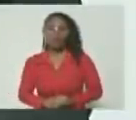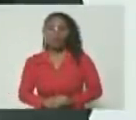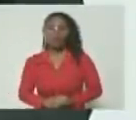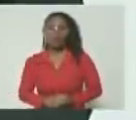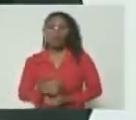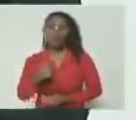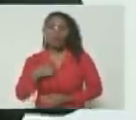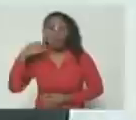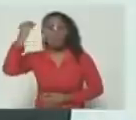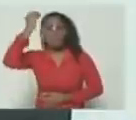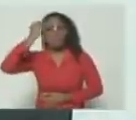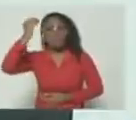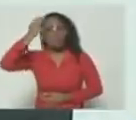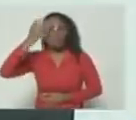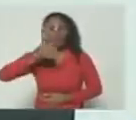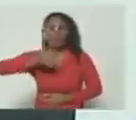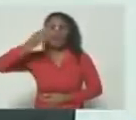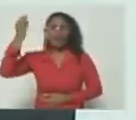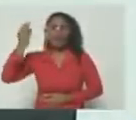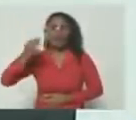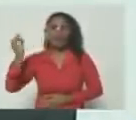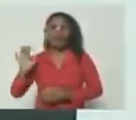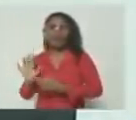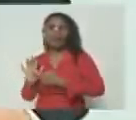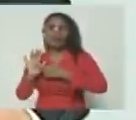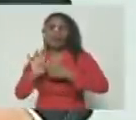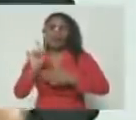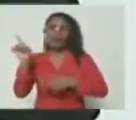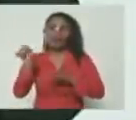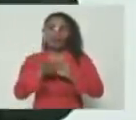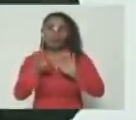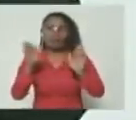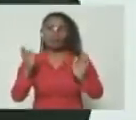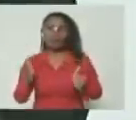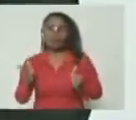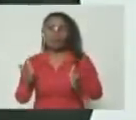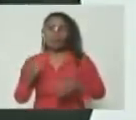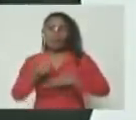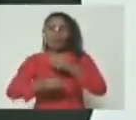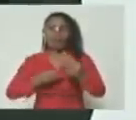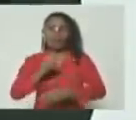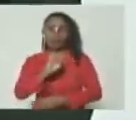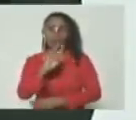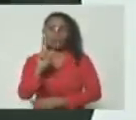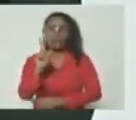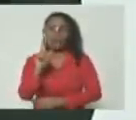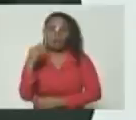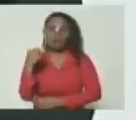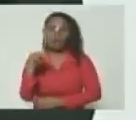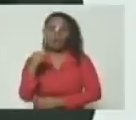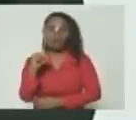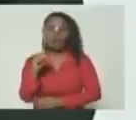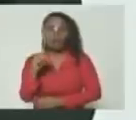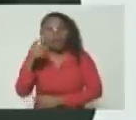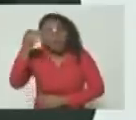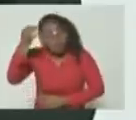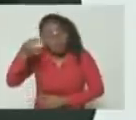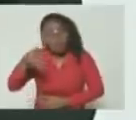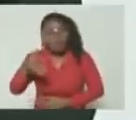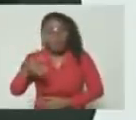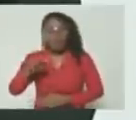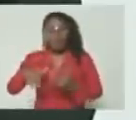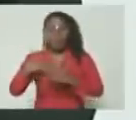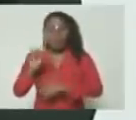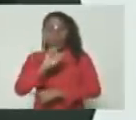Yo creo que la verdadera representación de esa mesa van a ser el 21 de noviembre. Y que creo que después del